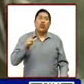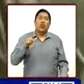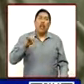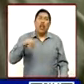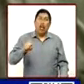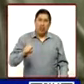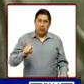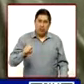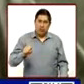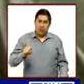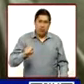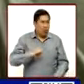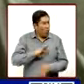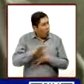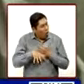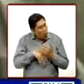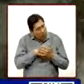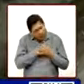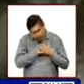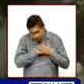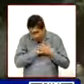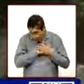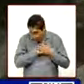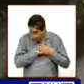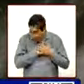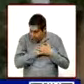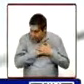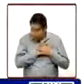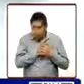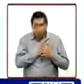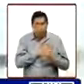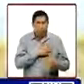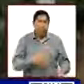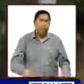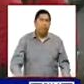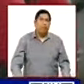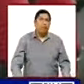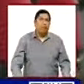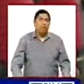a lo que a todos nos acongoja, ¿no? En este momento.